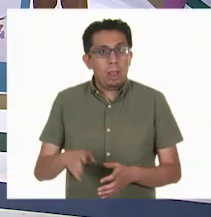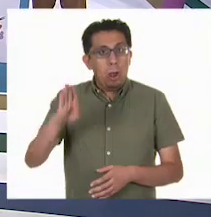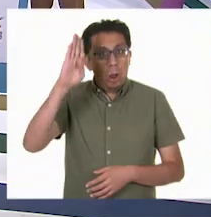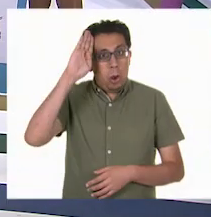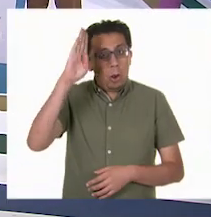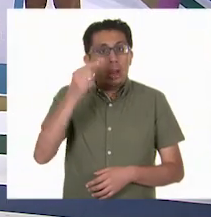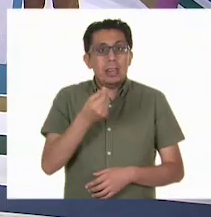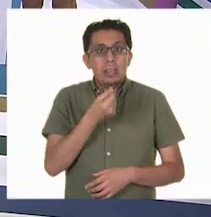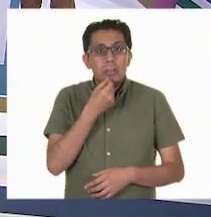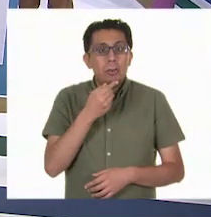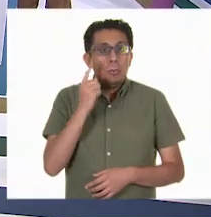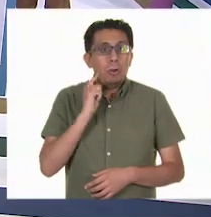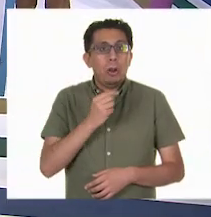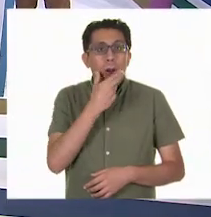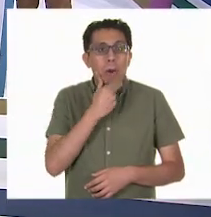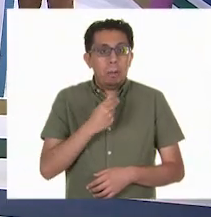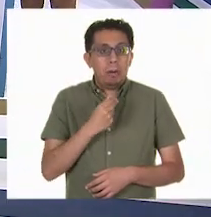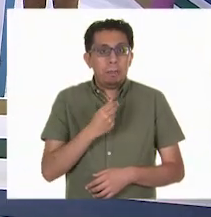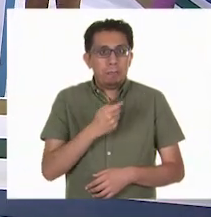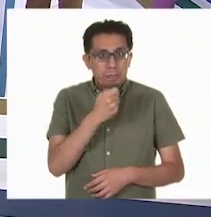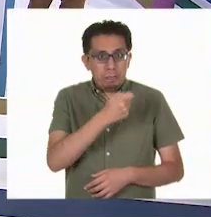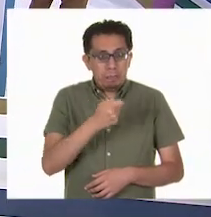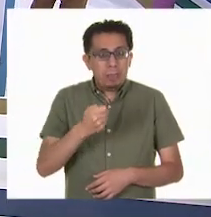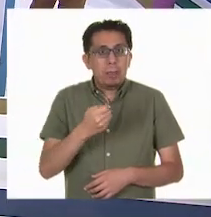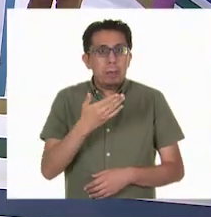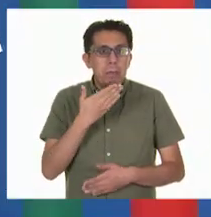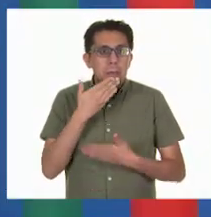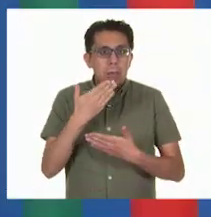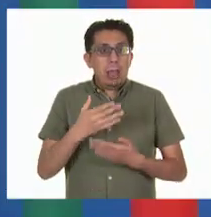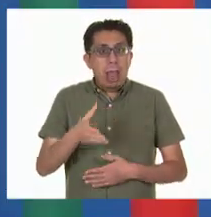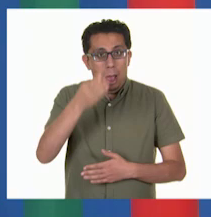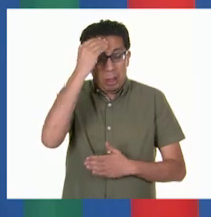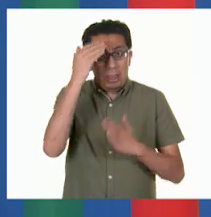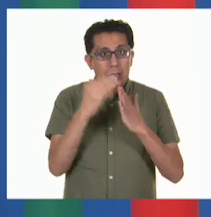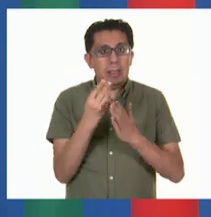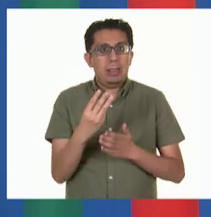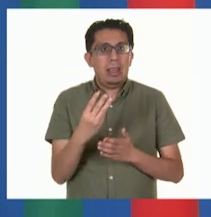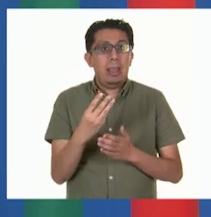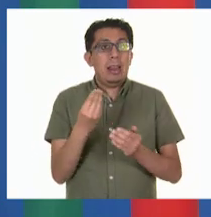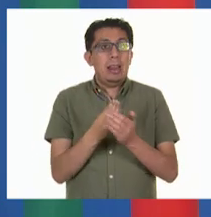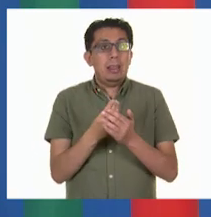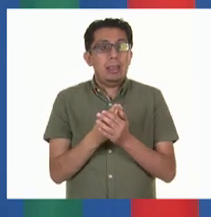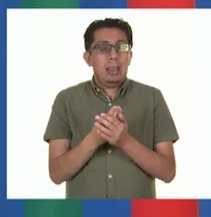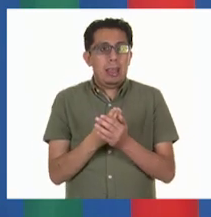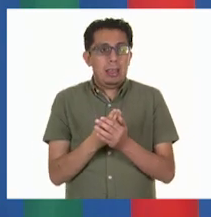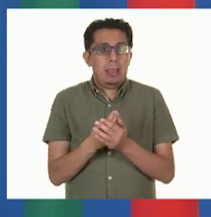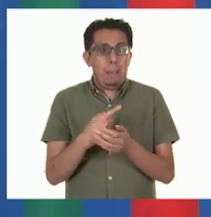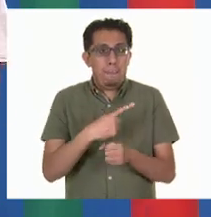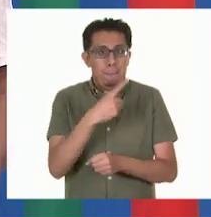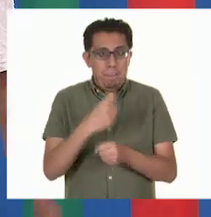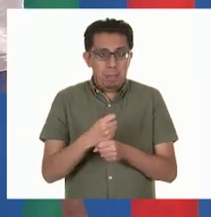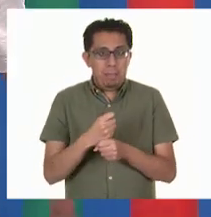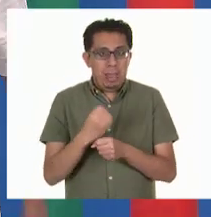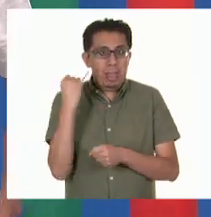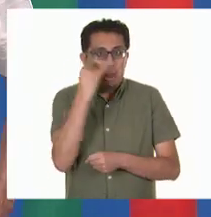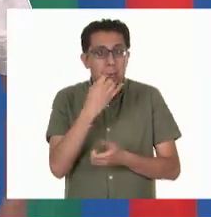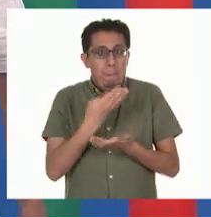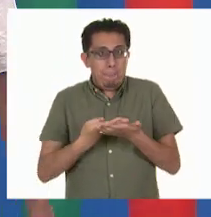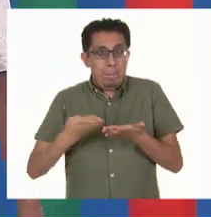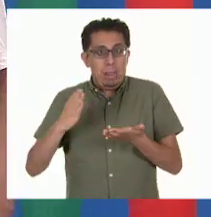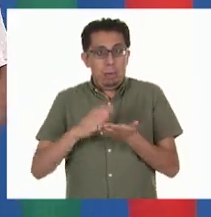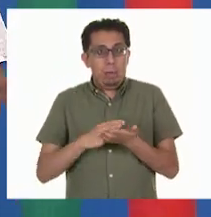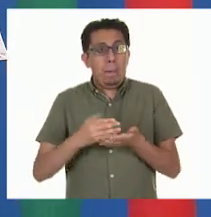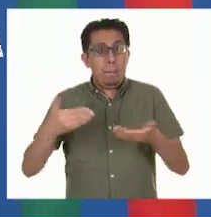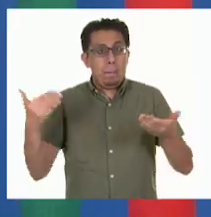Hola, niñas y niños, bienvenidos a Aprende en Casa 3, a la clase de lengua materna, clase bilingüe. Les presento al maestro